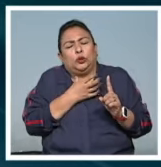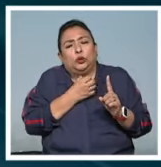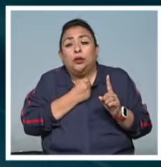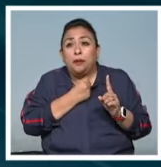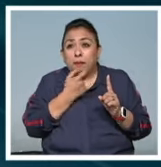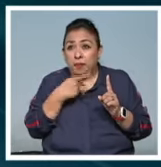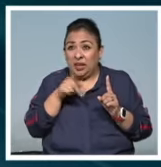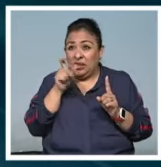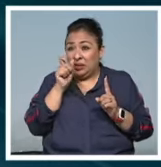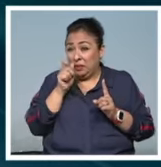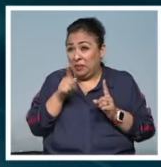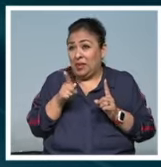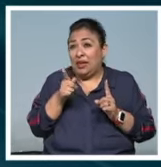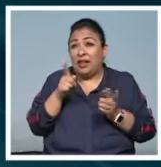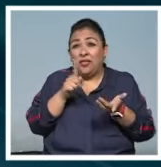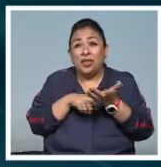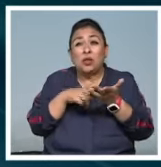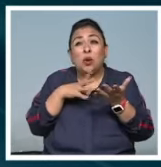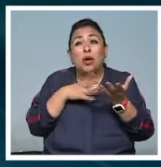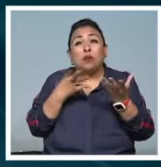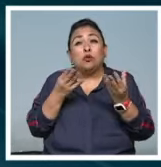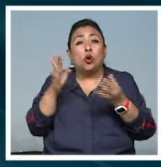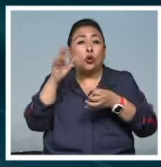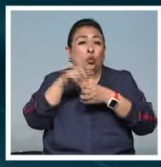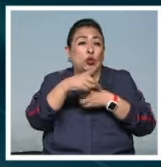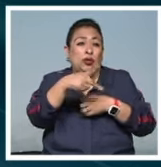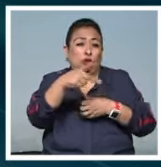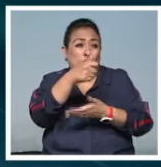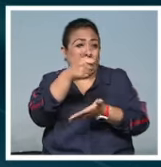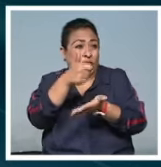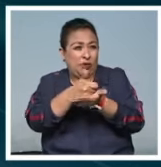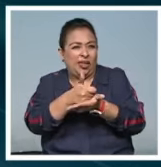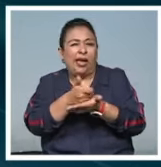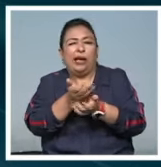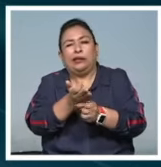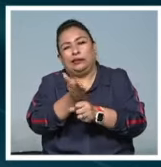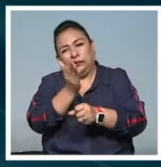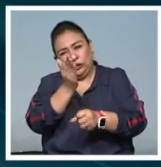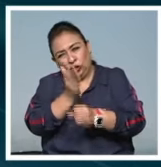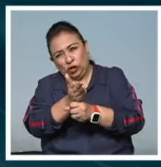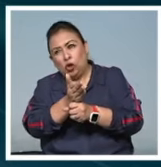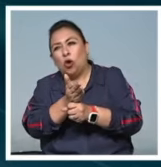vez pues está empapado de la cultura urbana, es cómico.